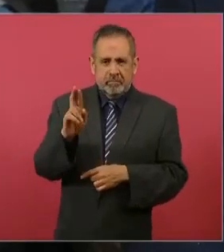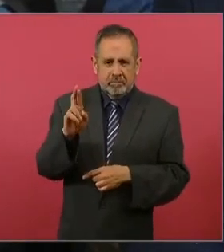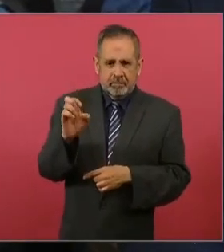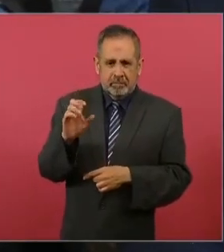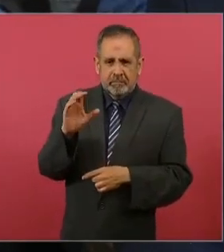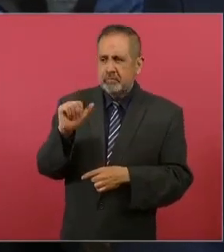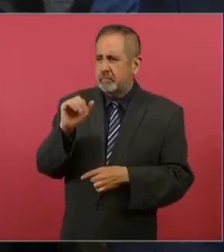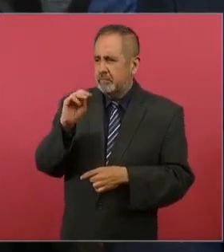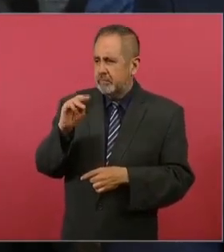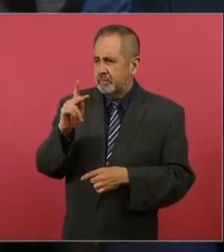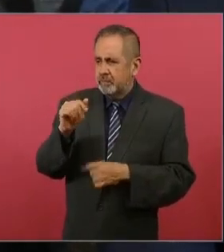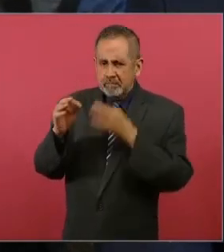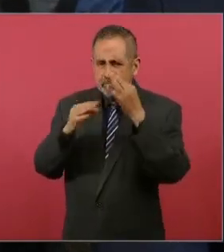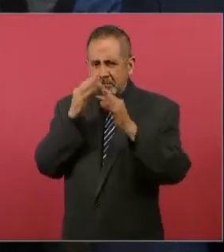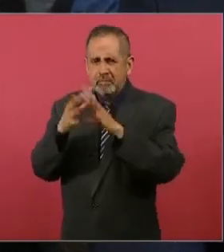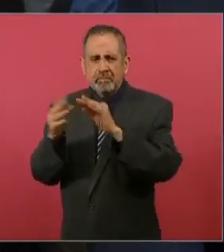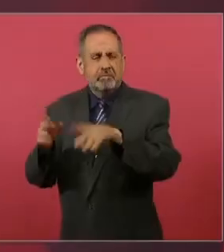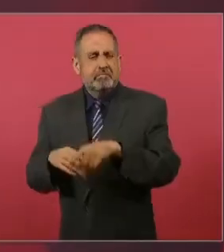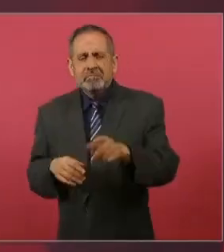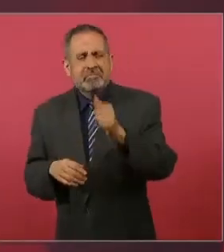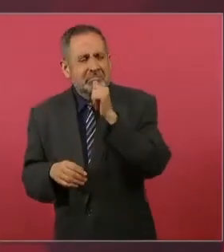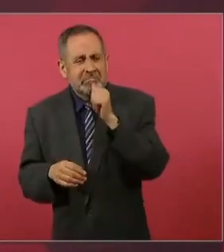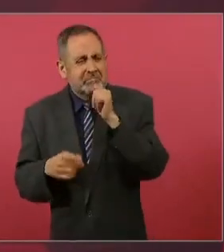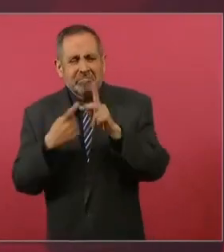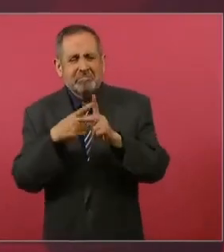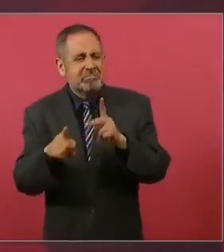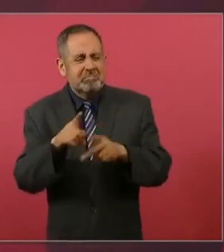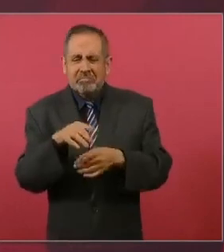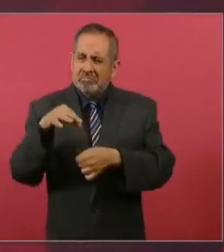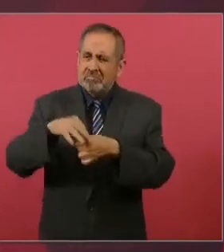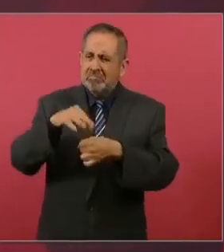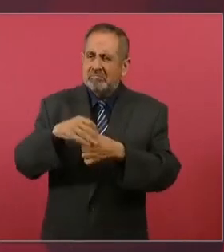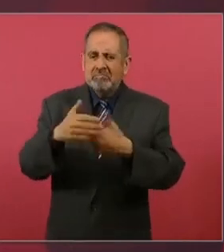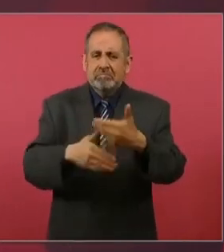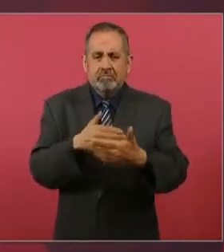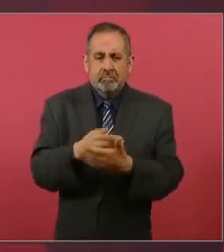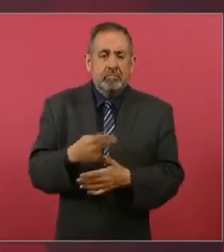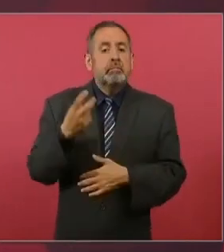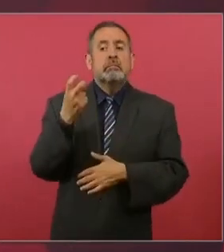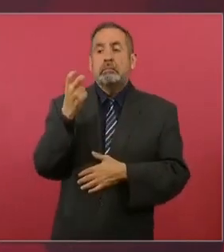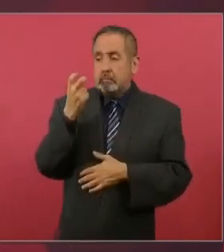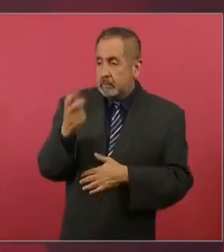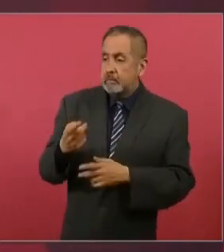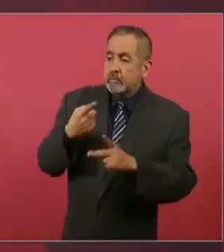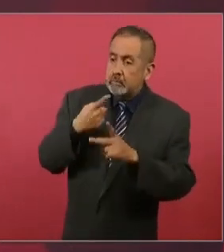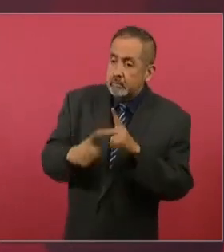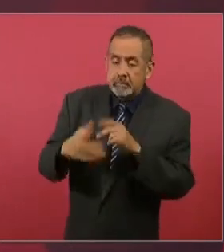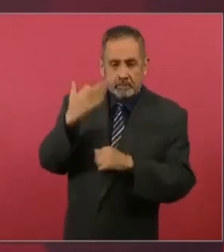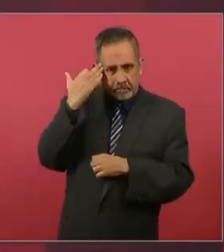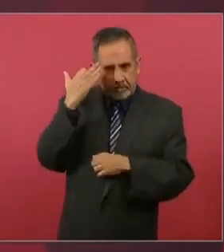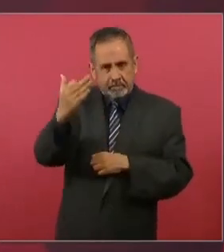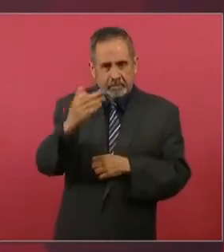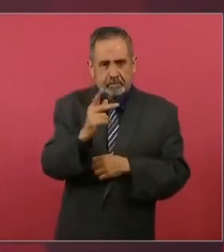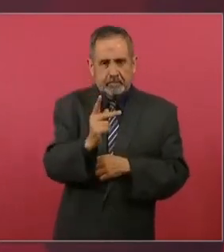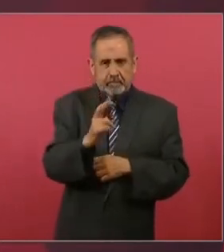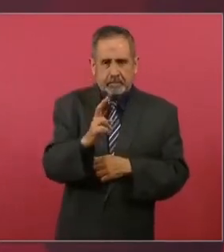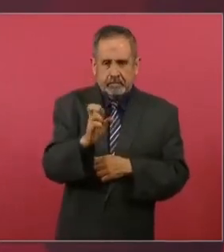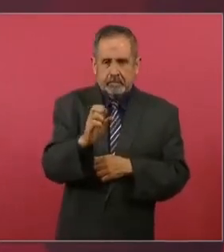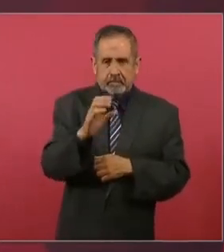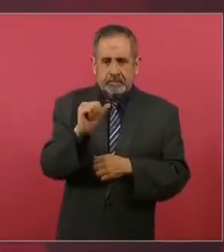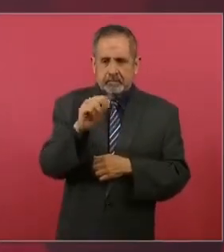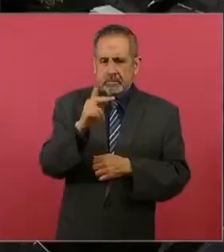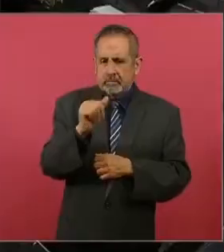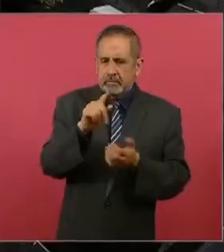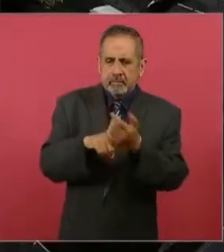si se está todavía ni siquiera inicia el proceso electoral, que es cuando inician los tiempos de precampaña y